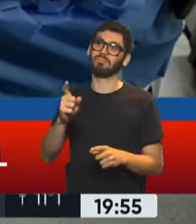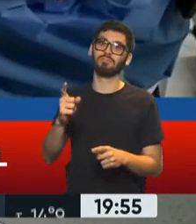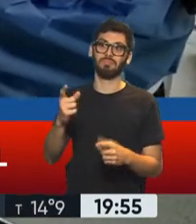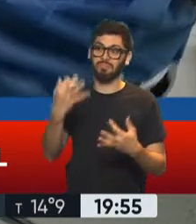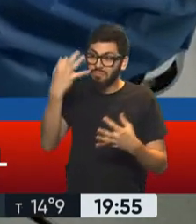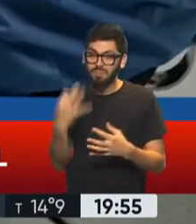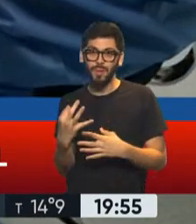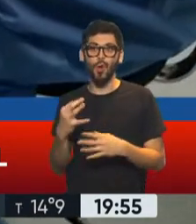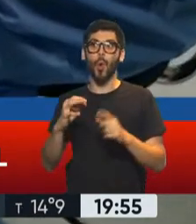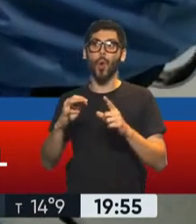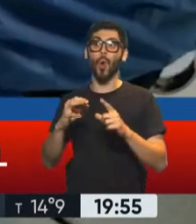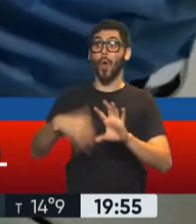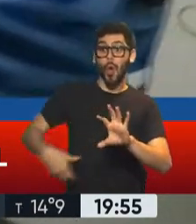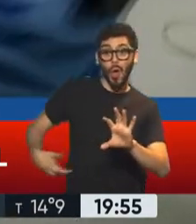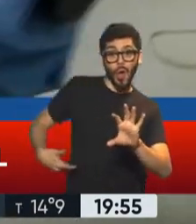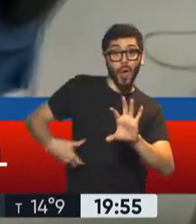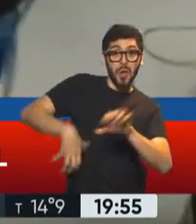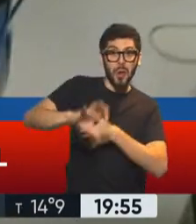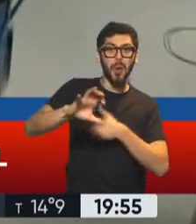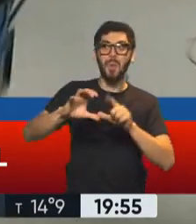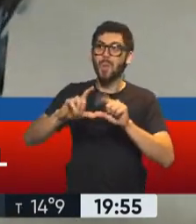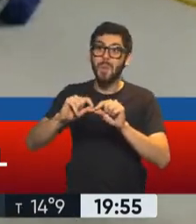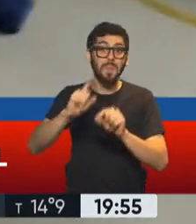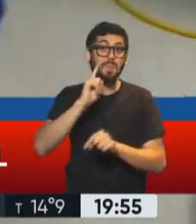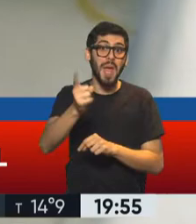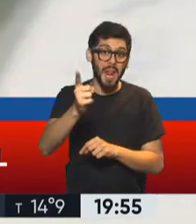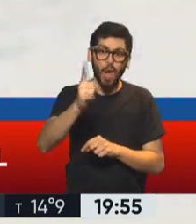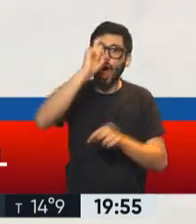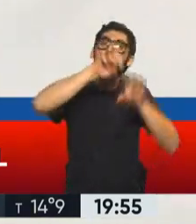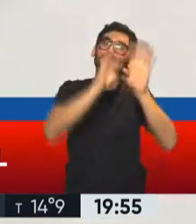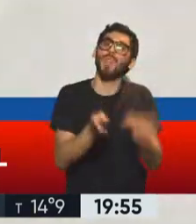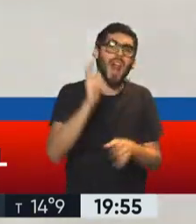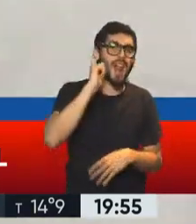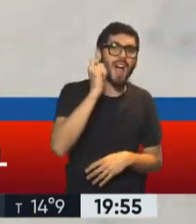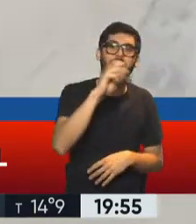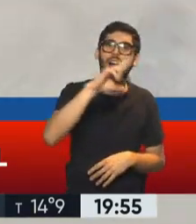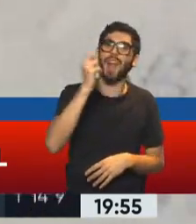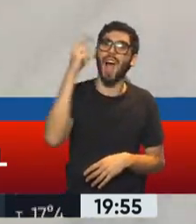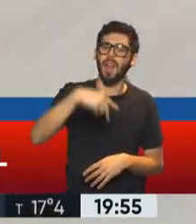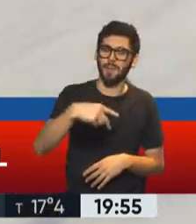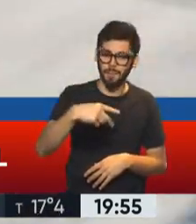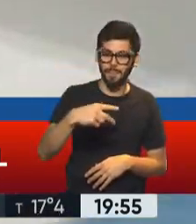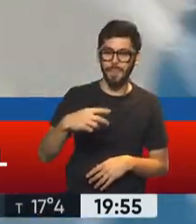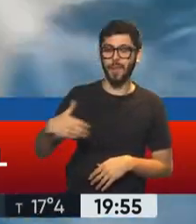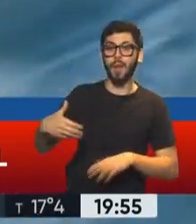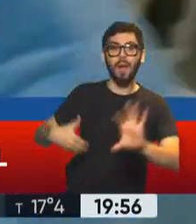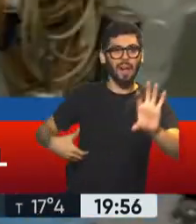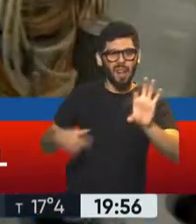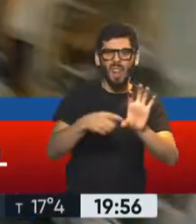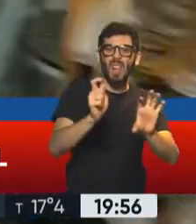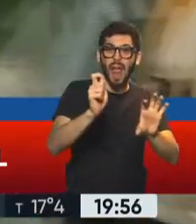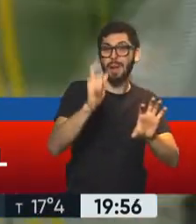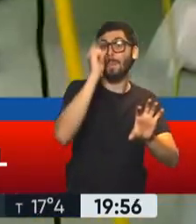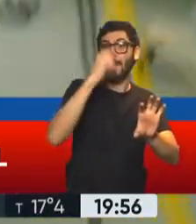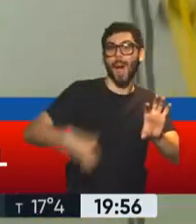trasplantado renal número 1000 que se realizó en el Hospital de Pediatría Garrahan. El donante fue el papá, tuvo una ablación